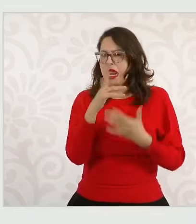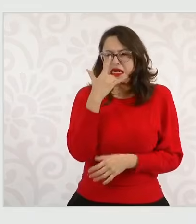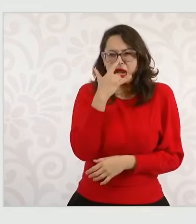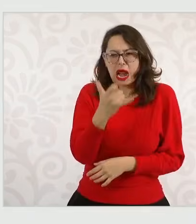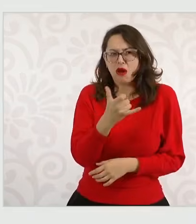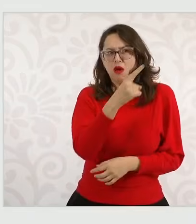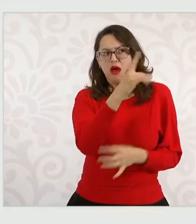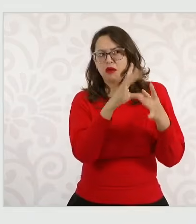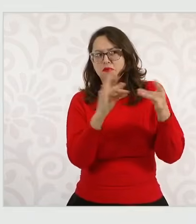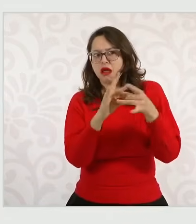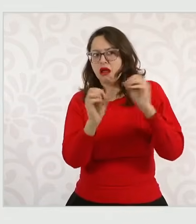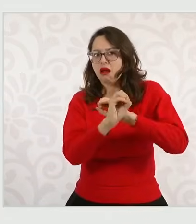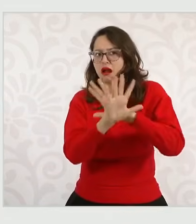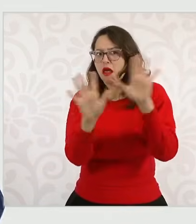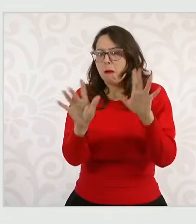Eso provocó